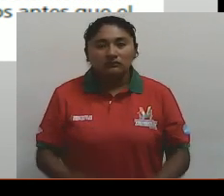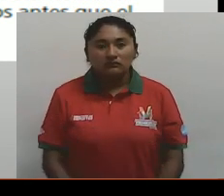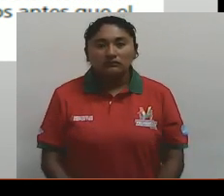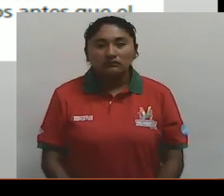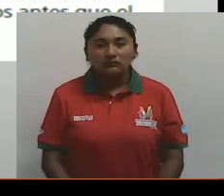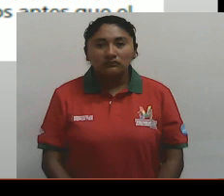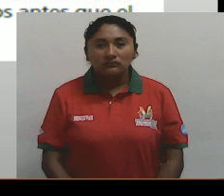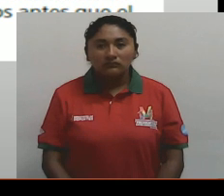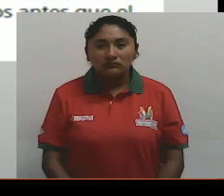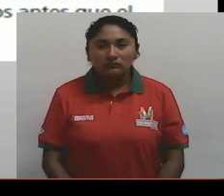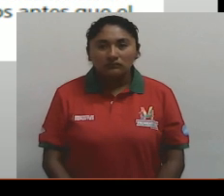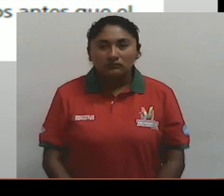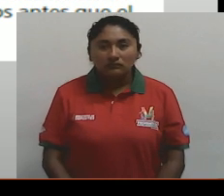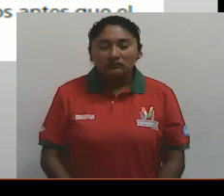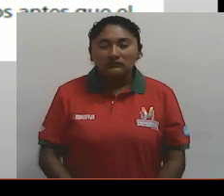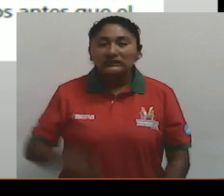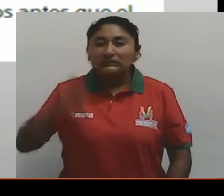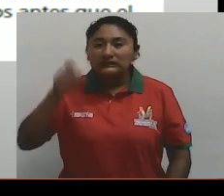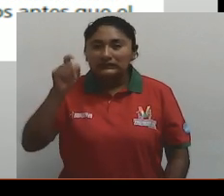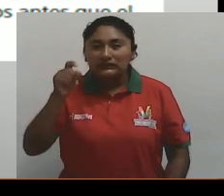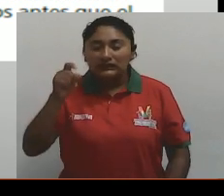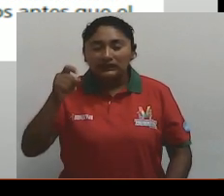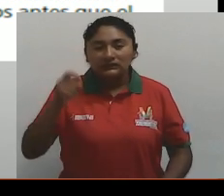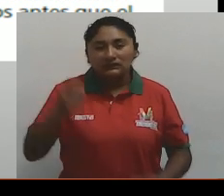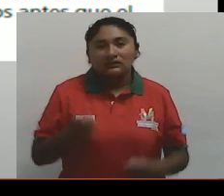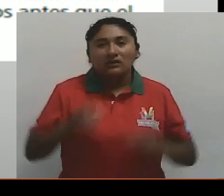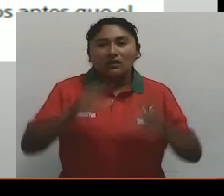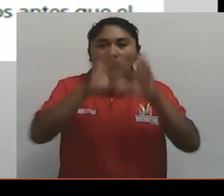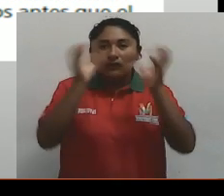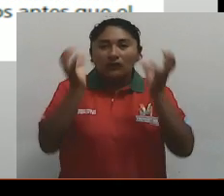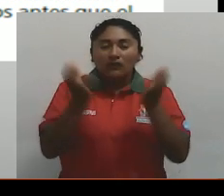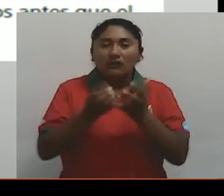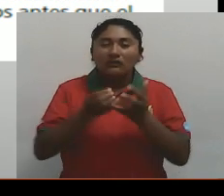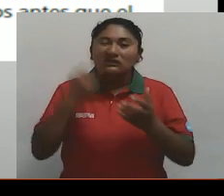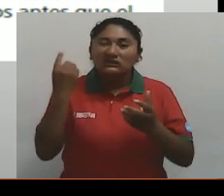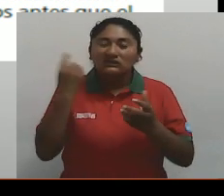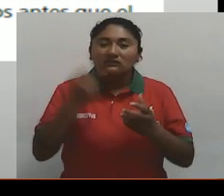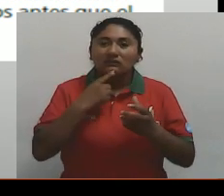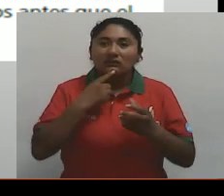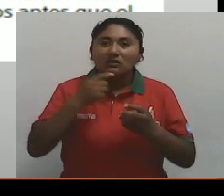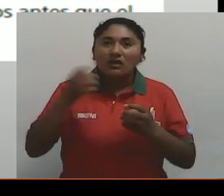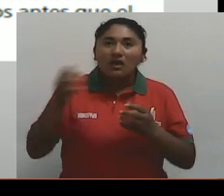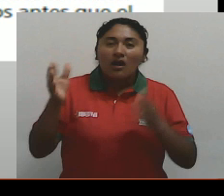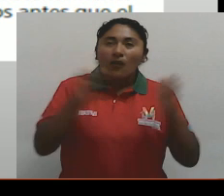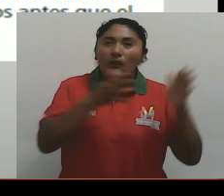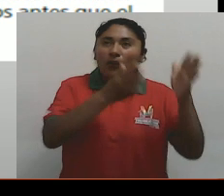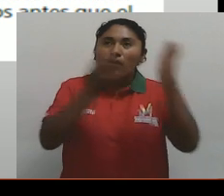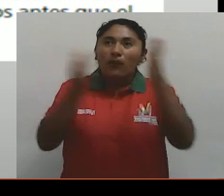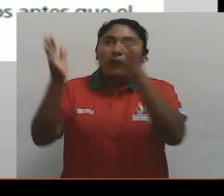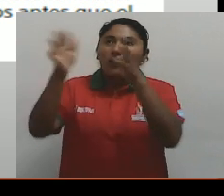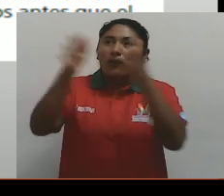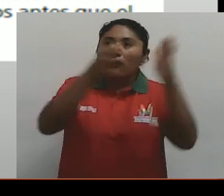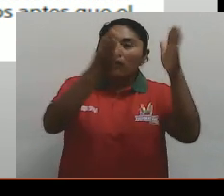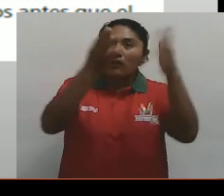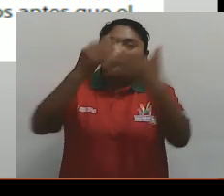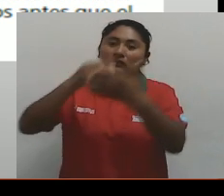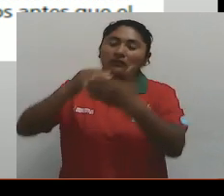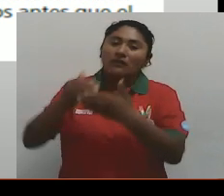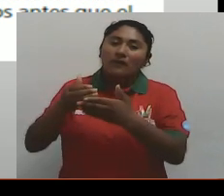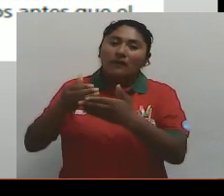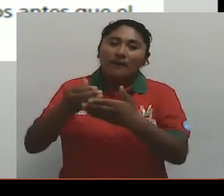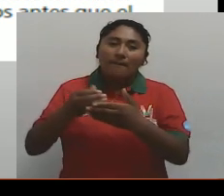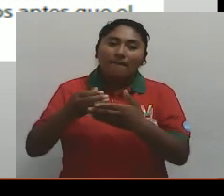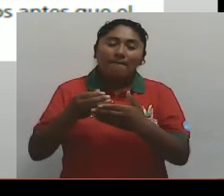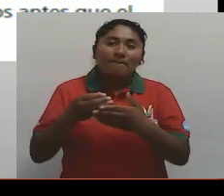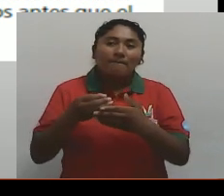esté constantemente en vuelo, un balón volador, y en permitir a cada equipo un grado de pases internos antes